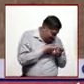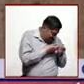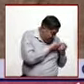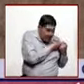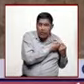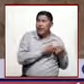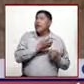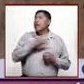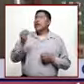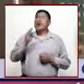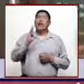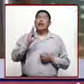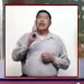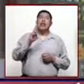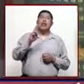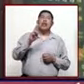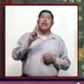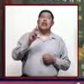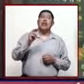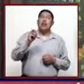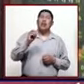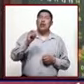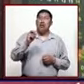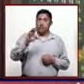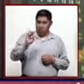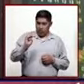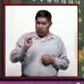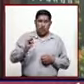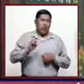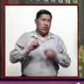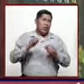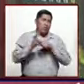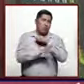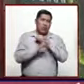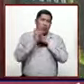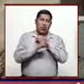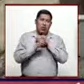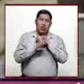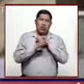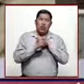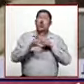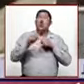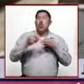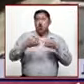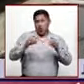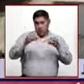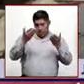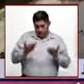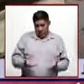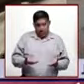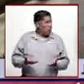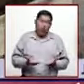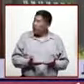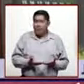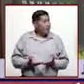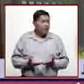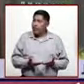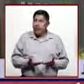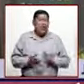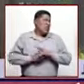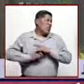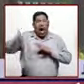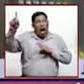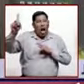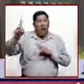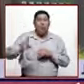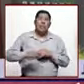Lo cual, ese bronce que dicen que han robado desde el pueblo, ¿sí? Las campanas. No lo venden aquí. No, escapan, porque